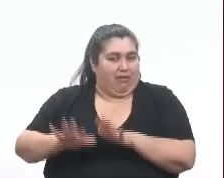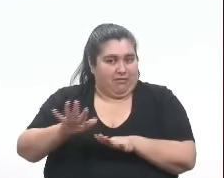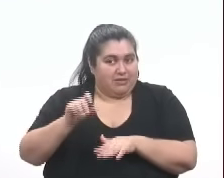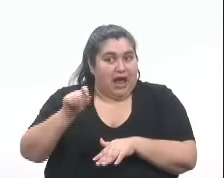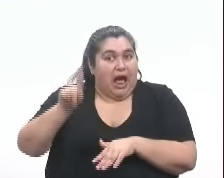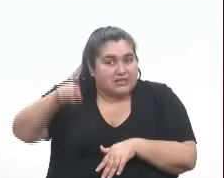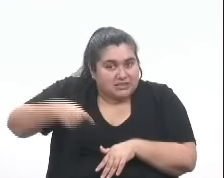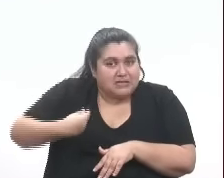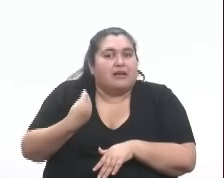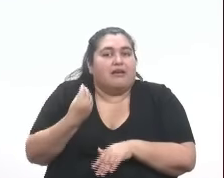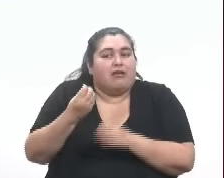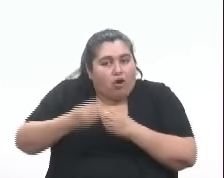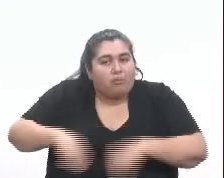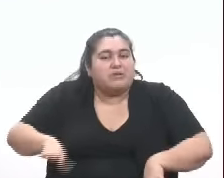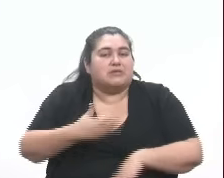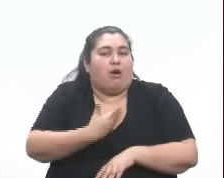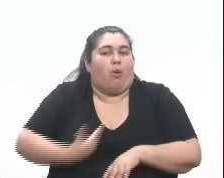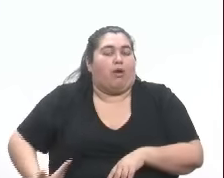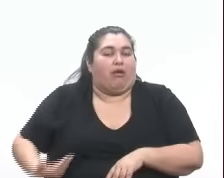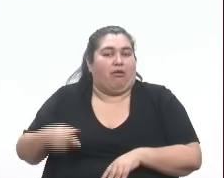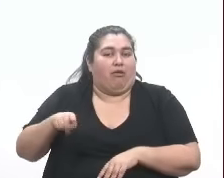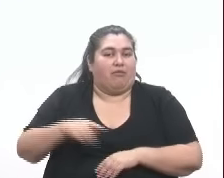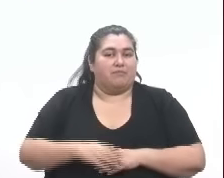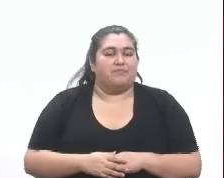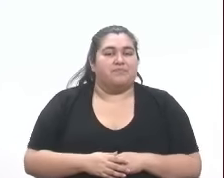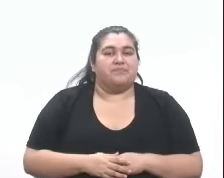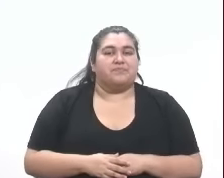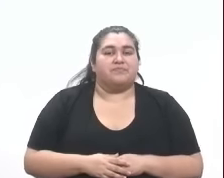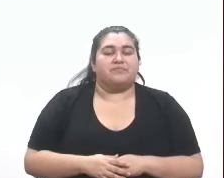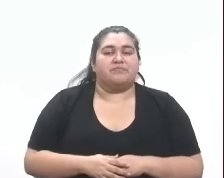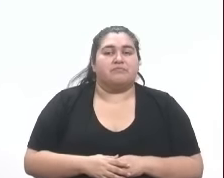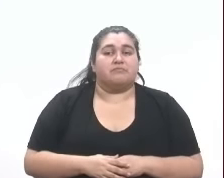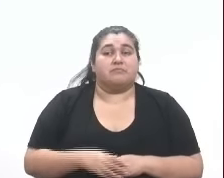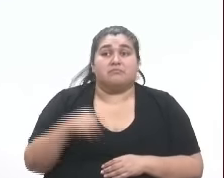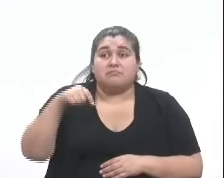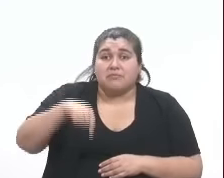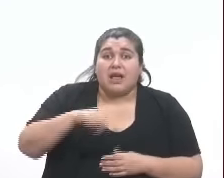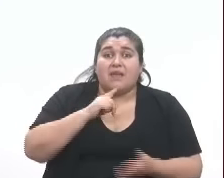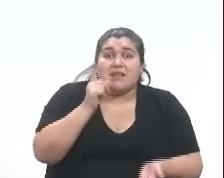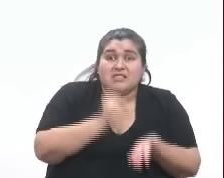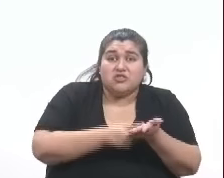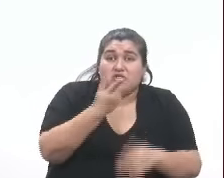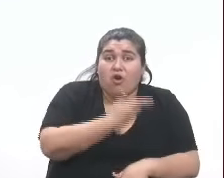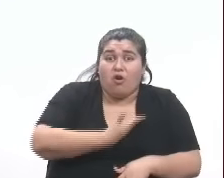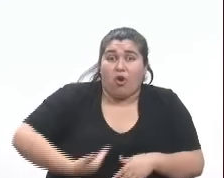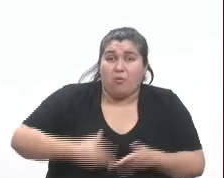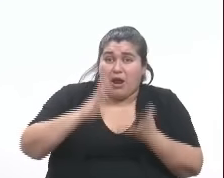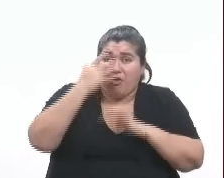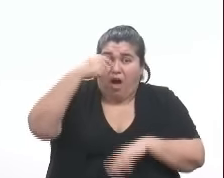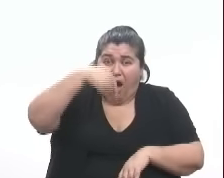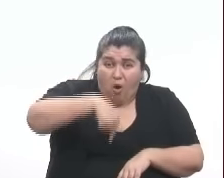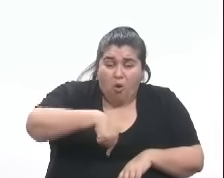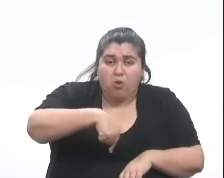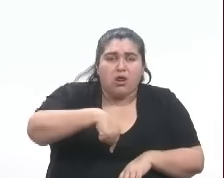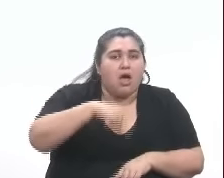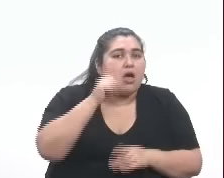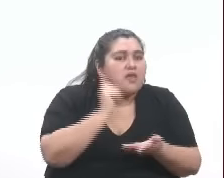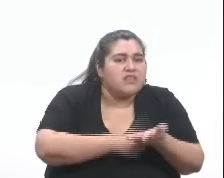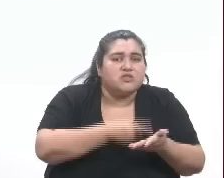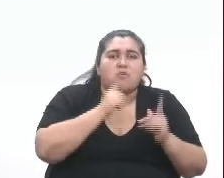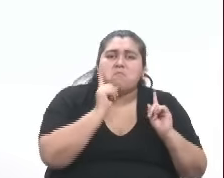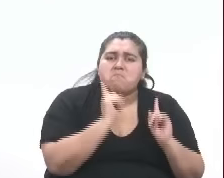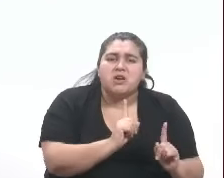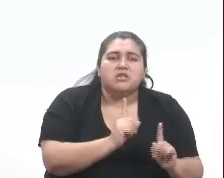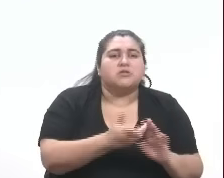gobierno, ¿verdad? Así que las medidas que hoy toman no nos sorprenden, porque son las mismas medidas que toma